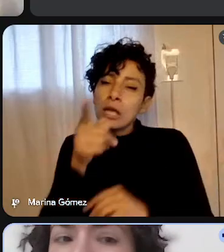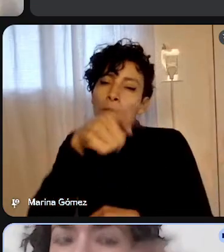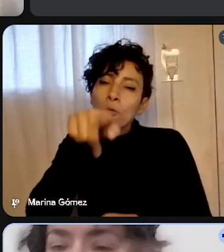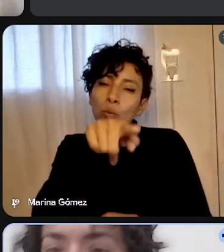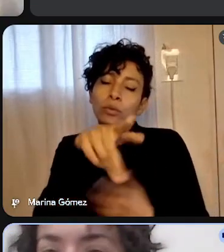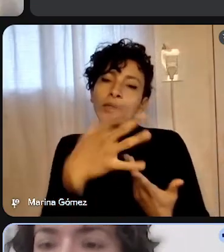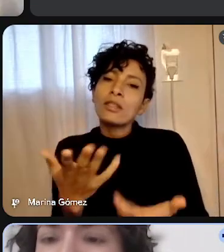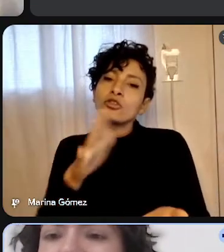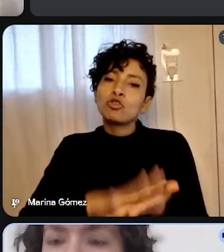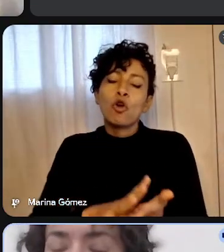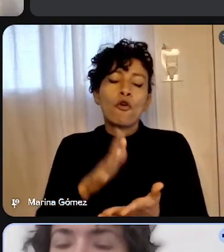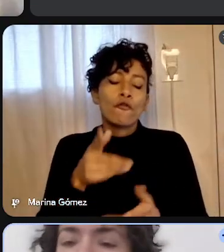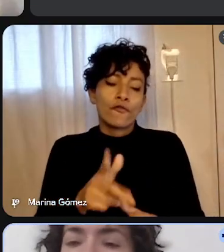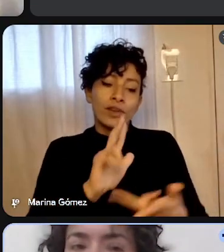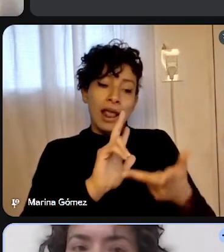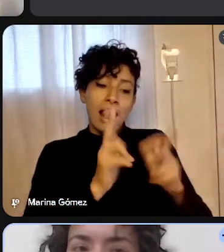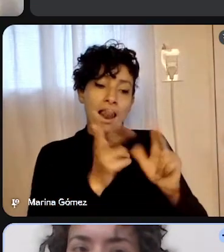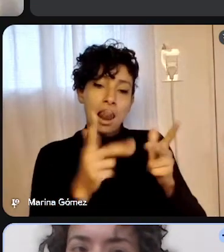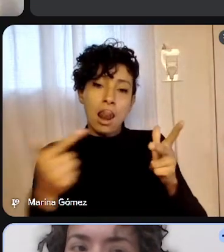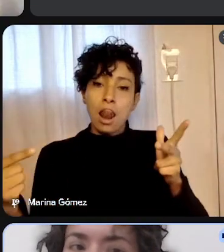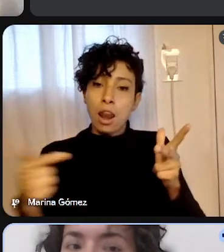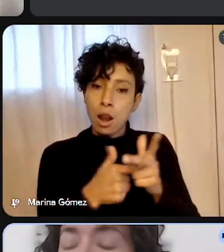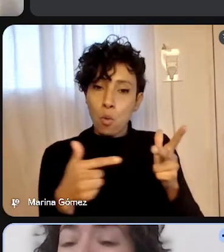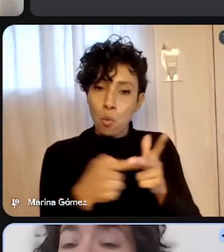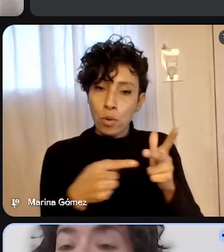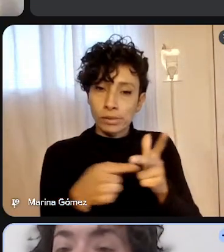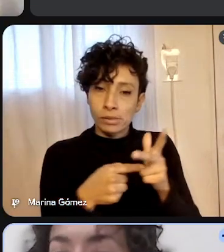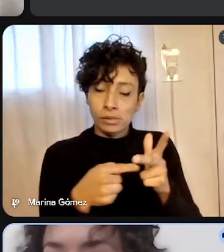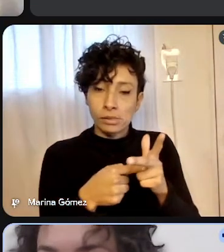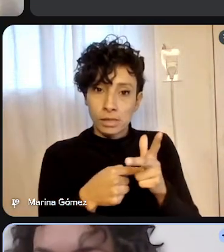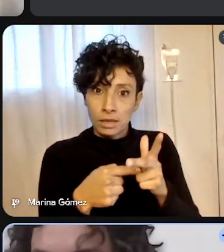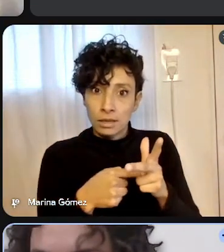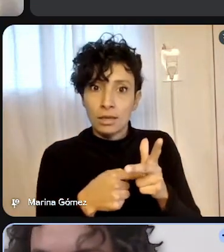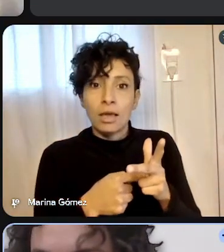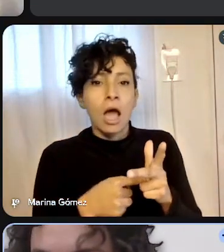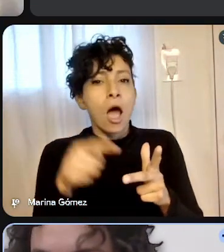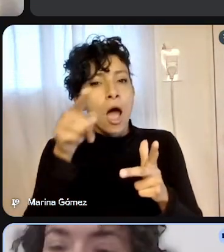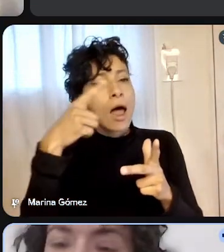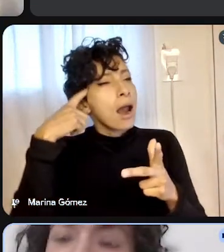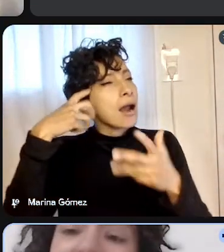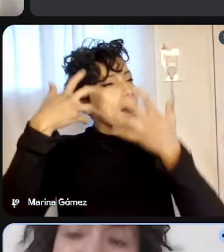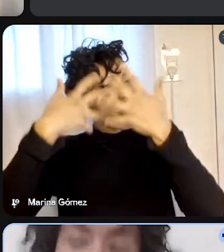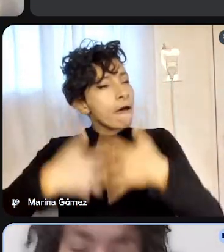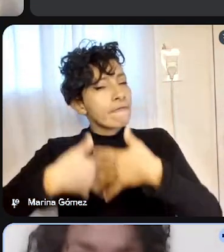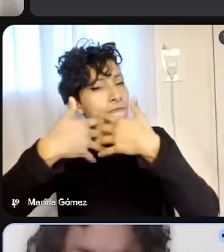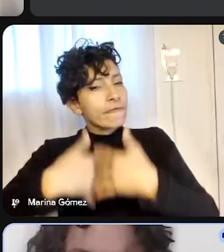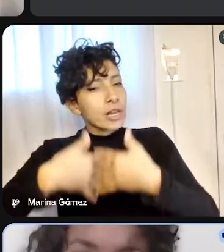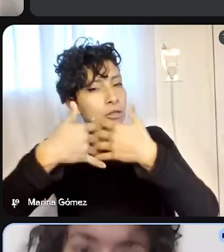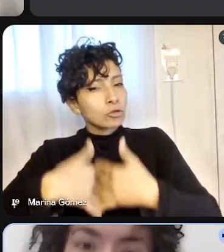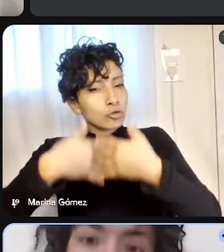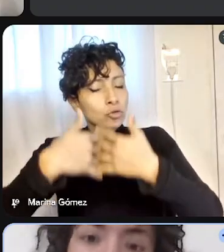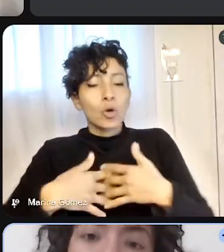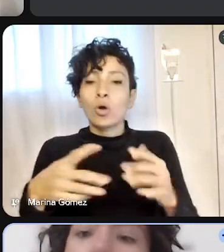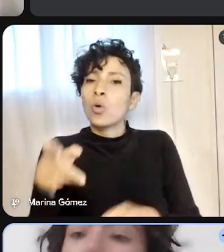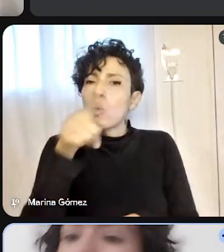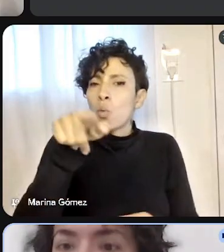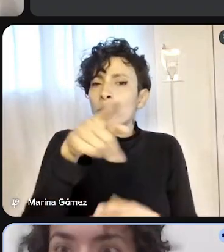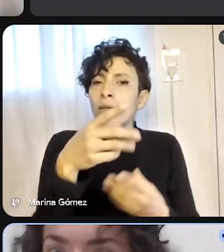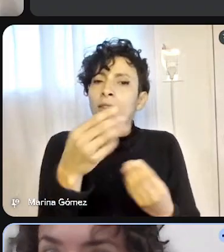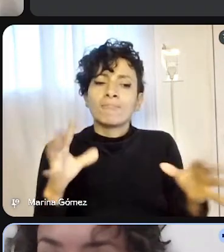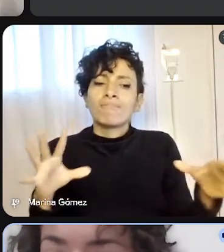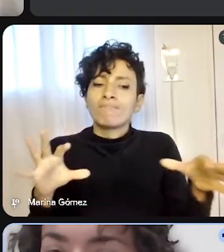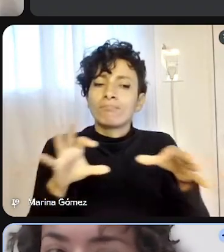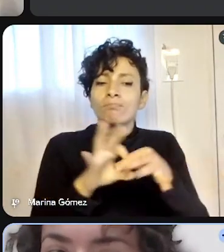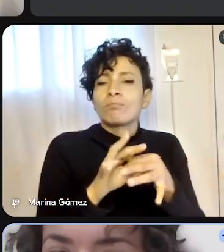de reflexión acerca de la lengua que se aprende? ¿Qué cuestiones les sirvieron?